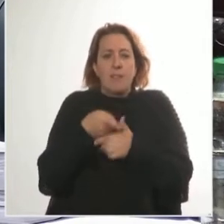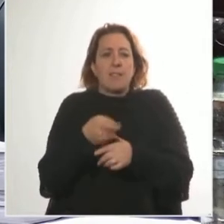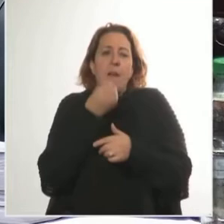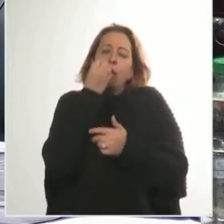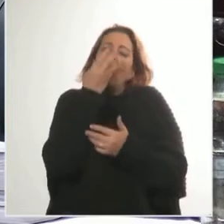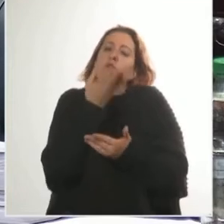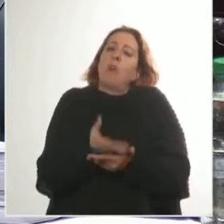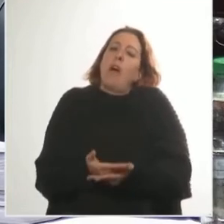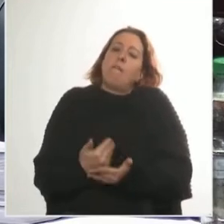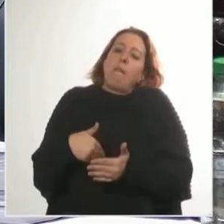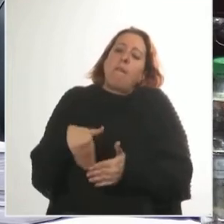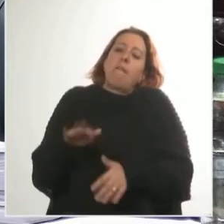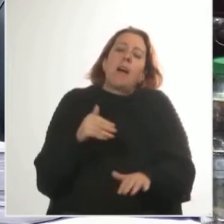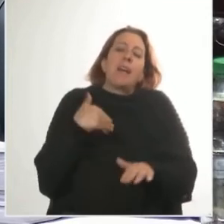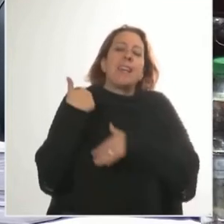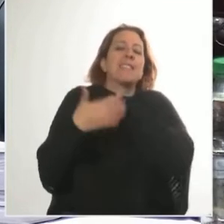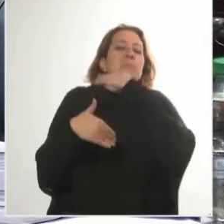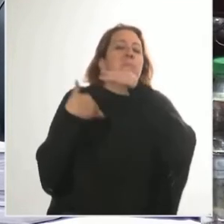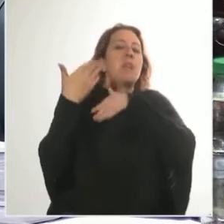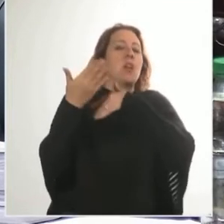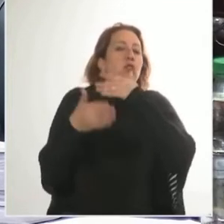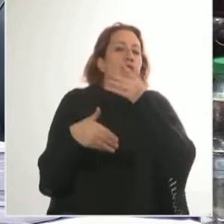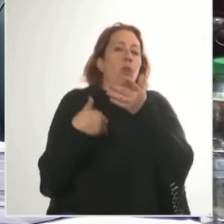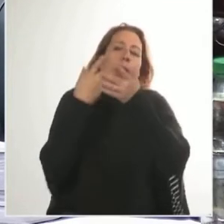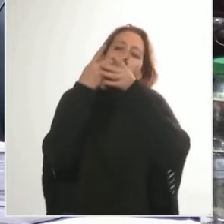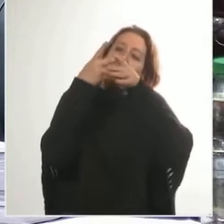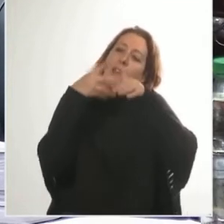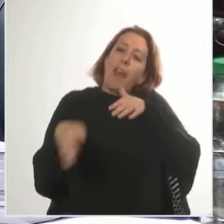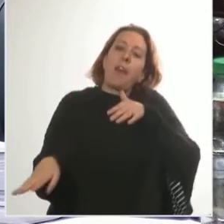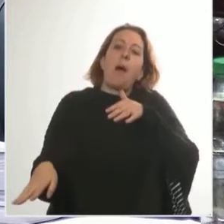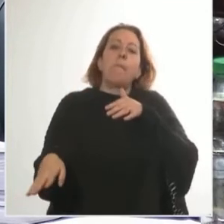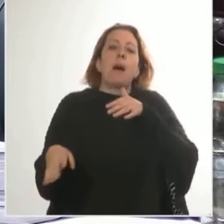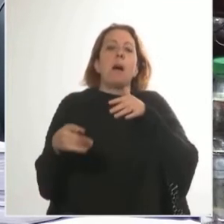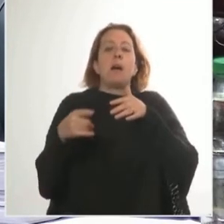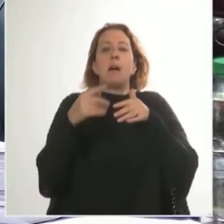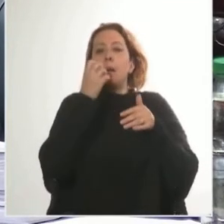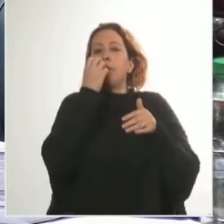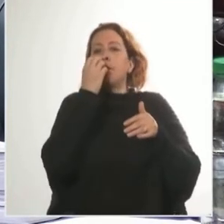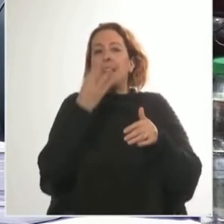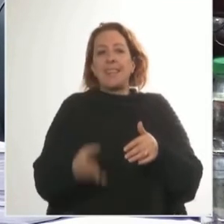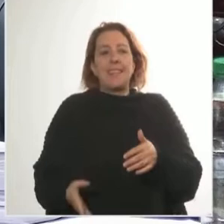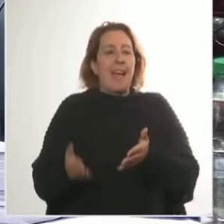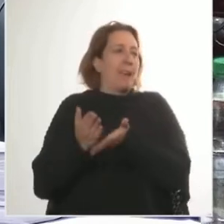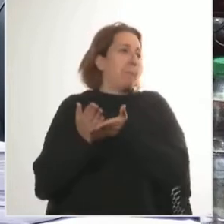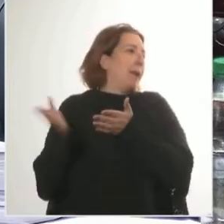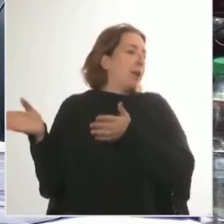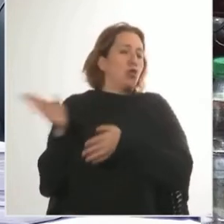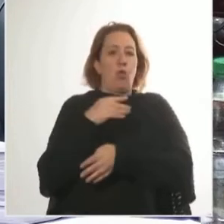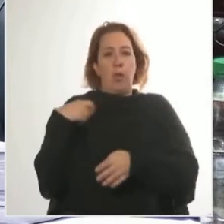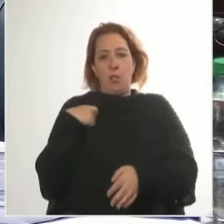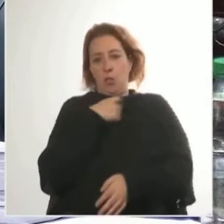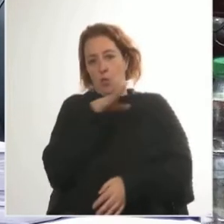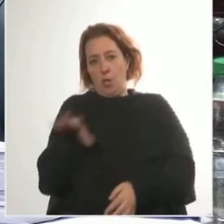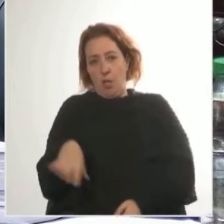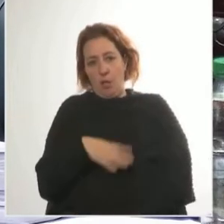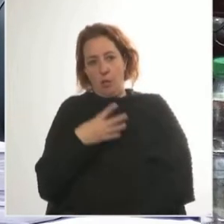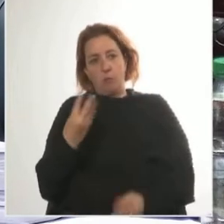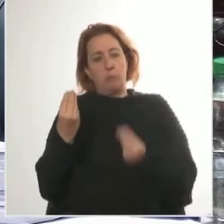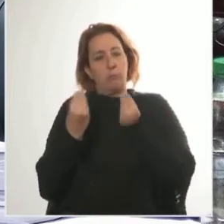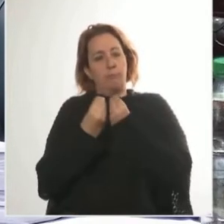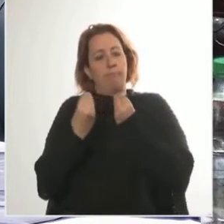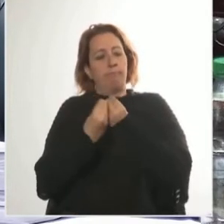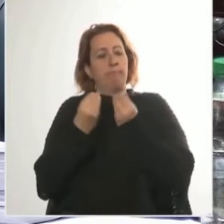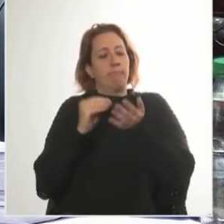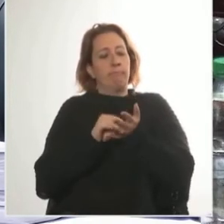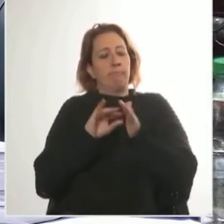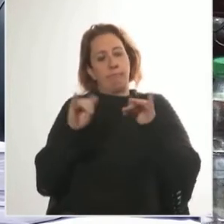traer crecimiento y de ese crecimiento derramará el bienestar para toda la sociedad. En más de una oportunidad nos